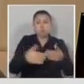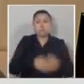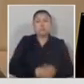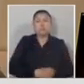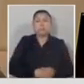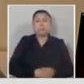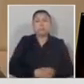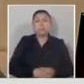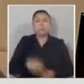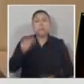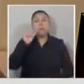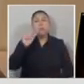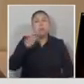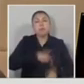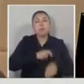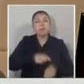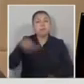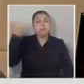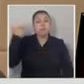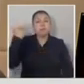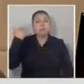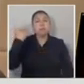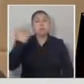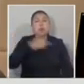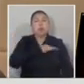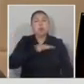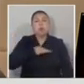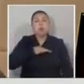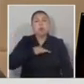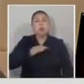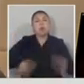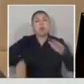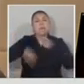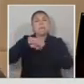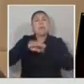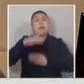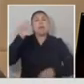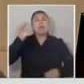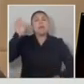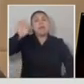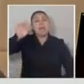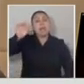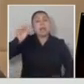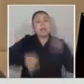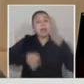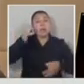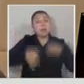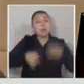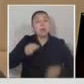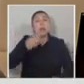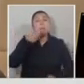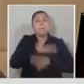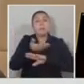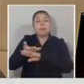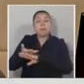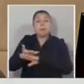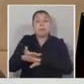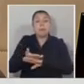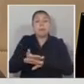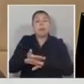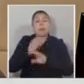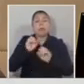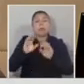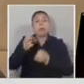poco tiempo atrás, los ministros de la Suprema, los ministros de la Corte, pidieron que se les capacitara